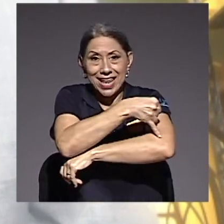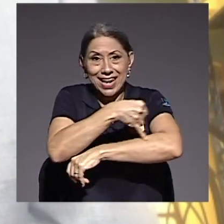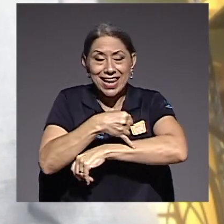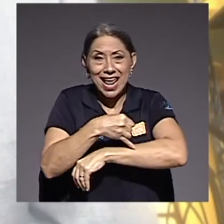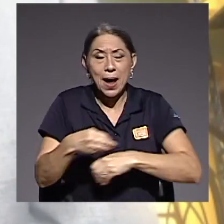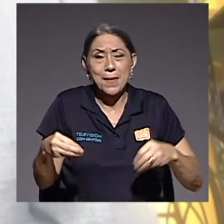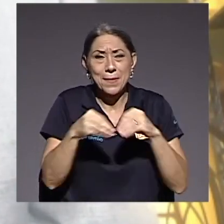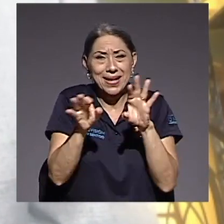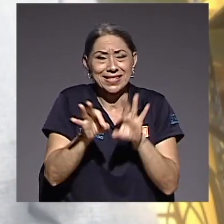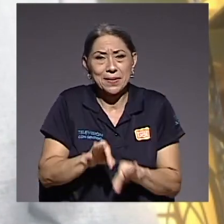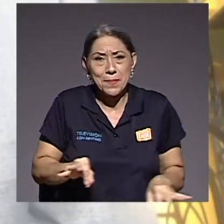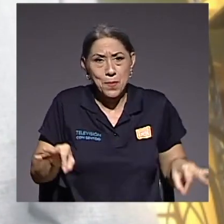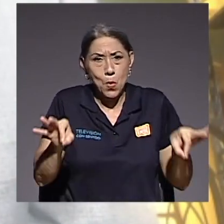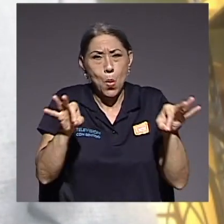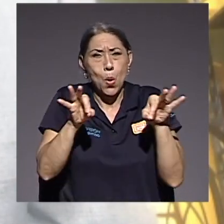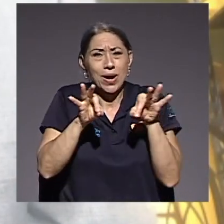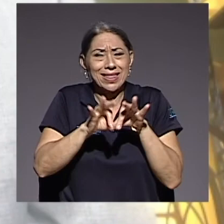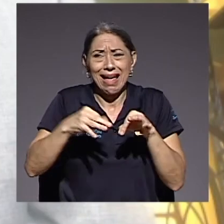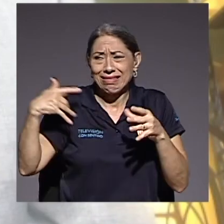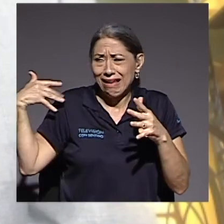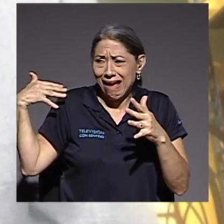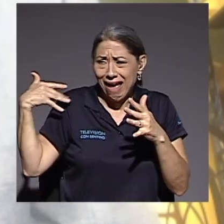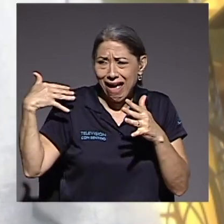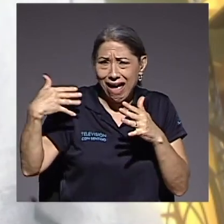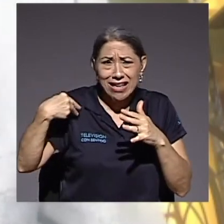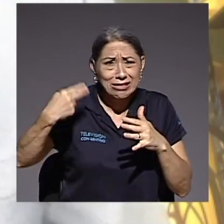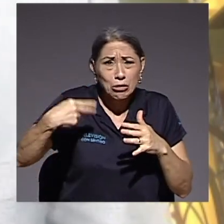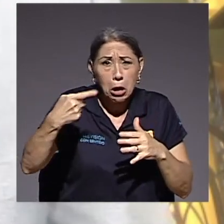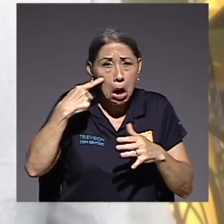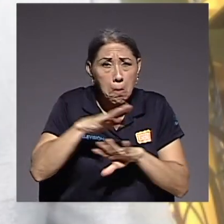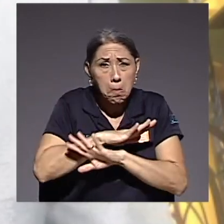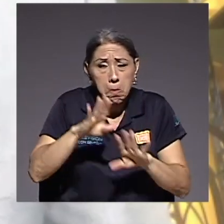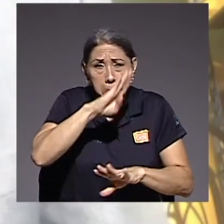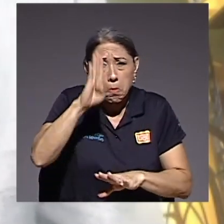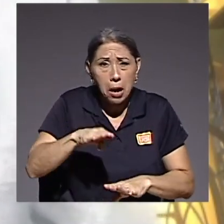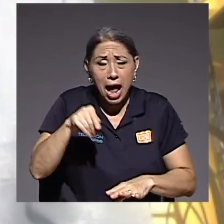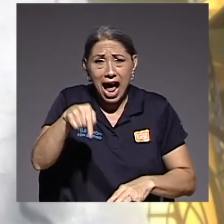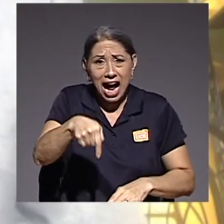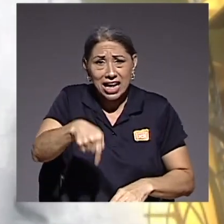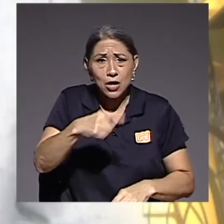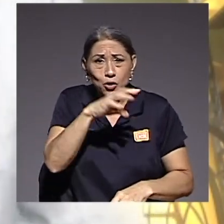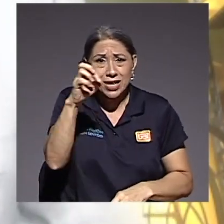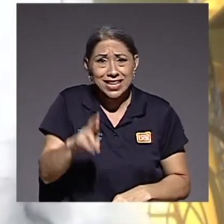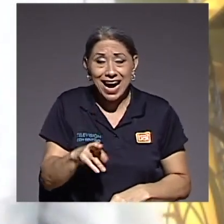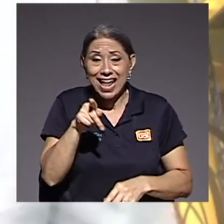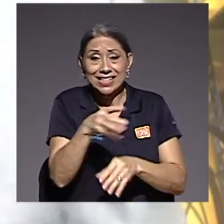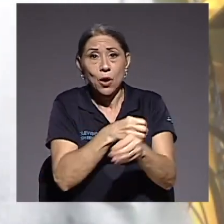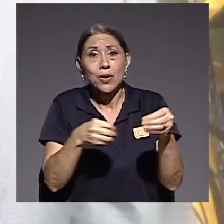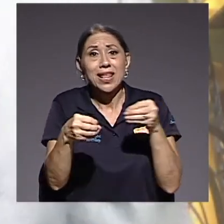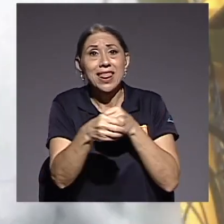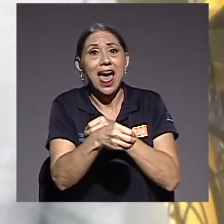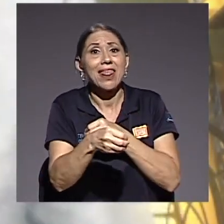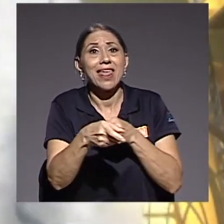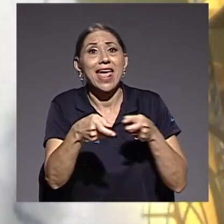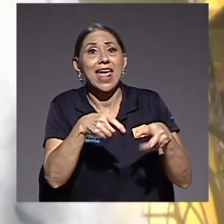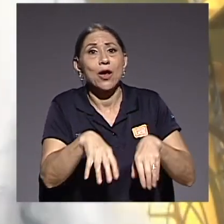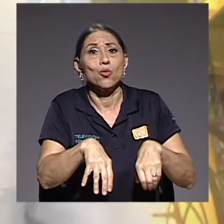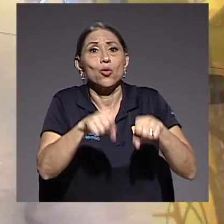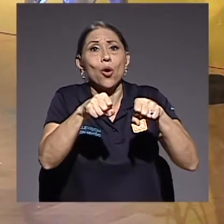más importante de la historia de Costa Rica, y esa unidad ejecutora está manejada por un